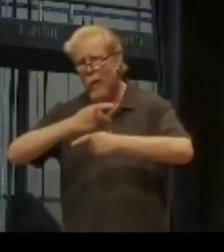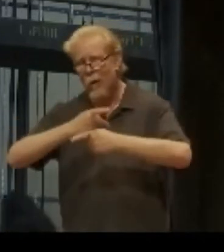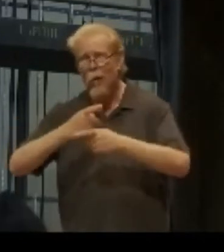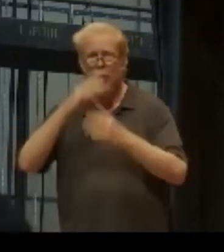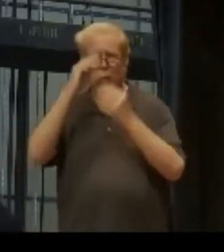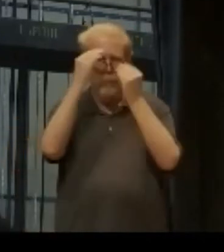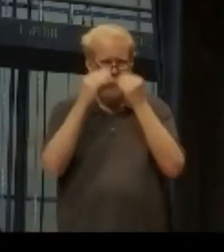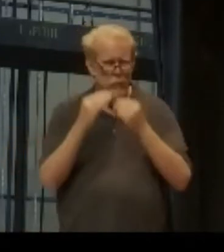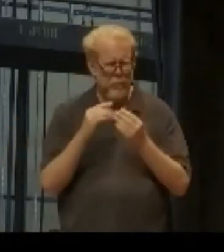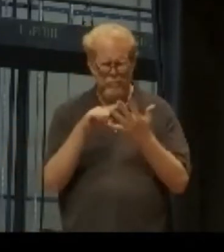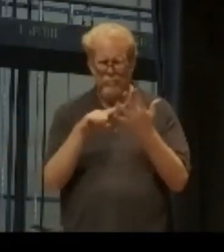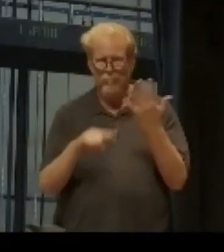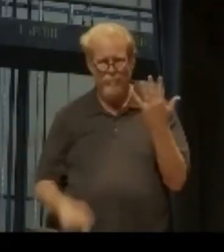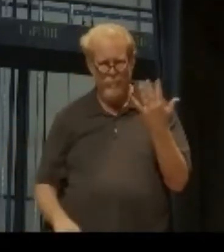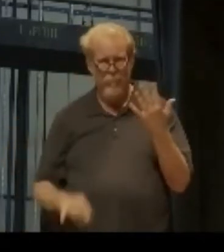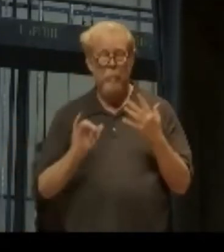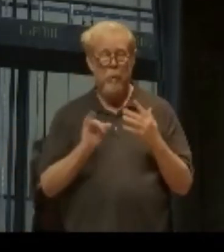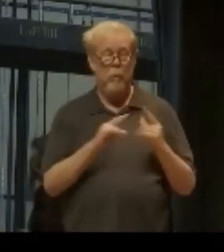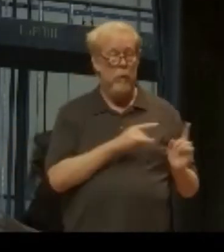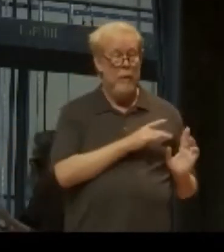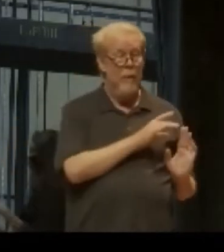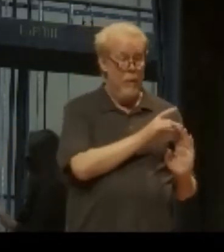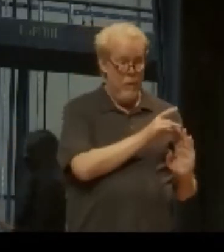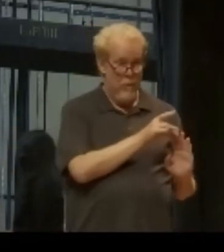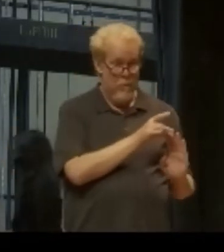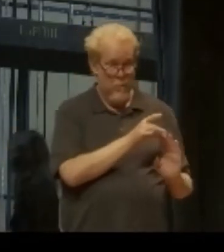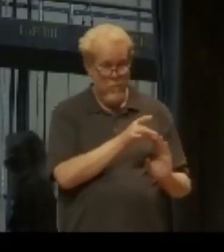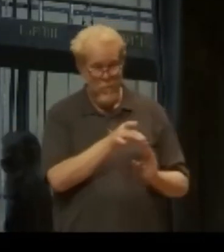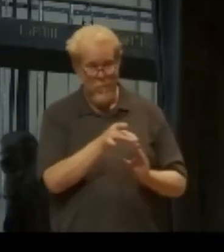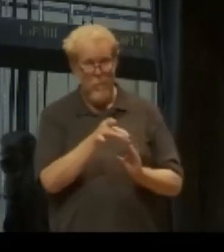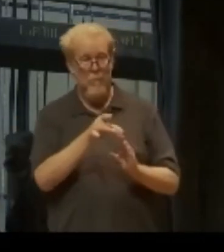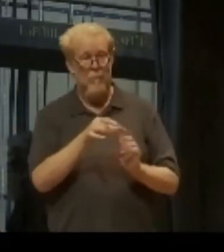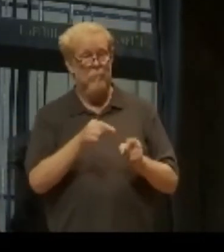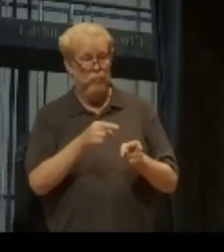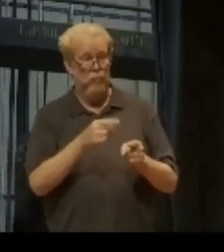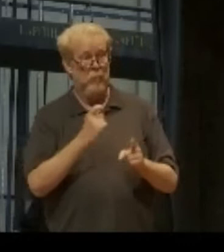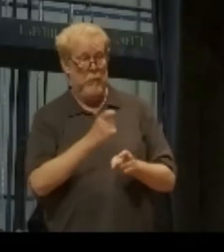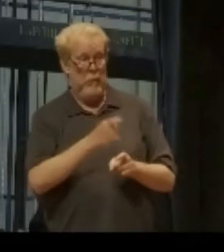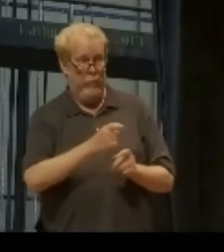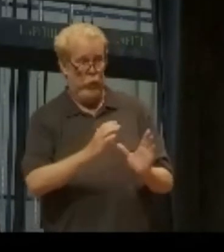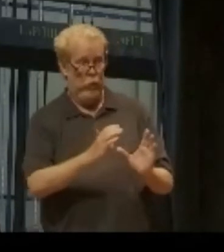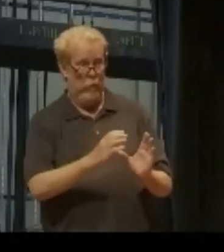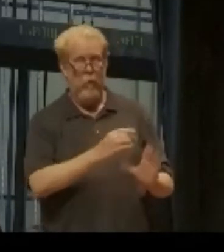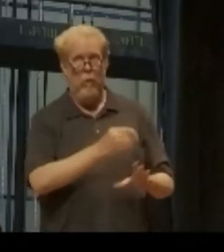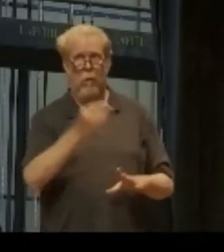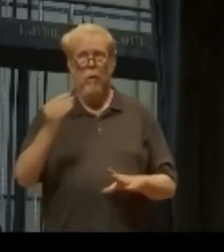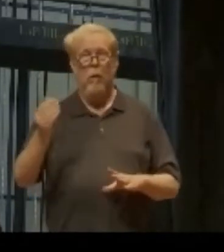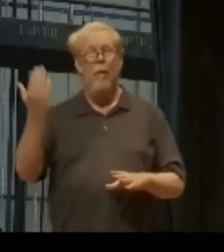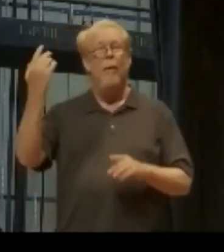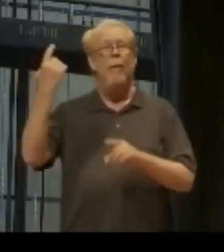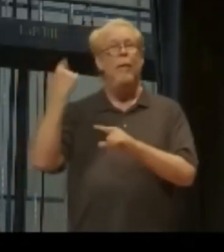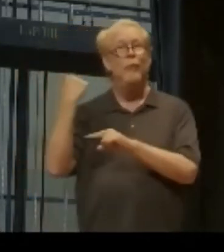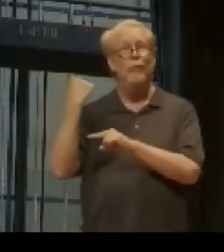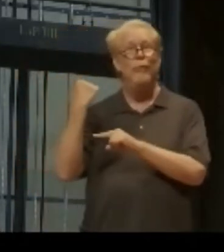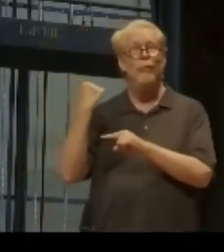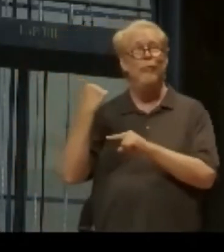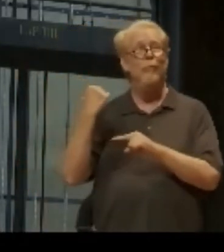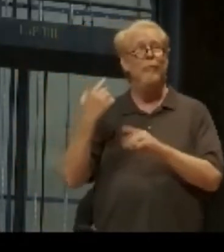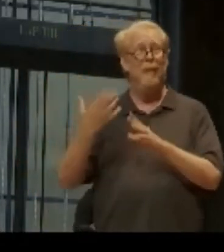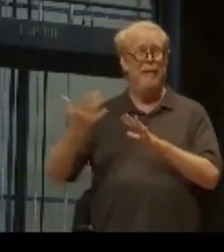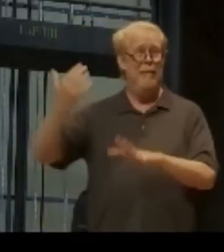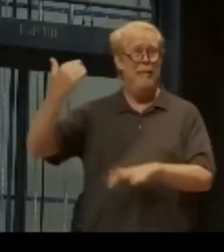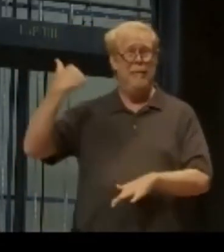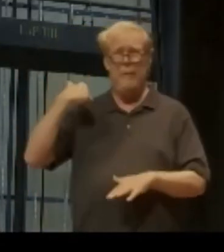cosmetología, pero es como una competencia. Y a principios del año solo únicamente, perdón, en el 2017 solo 17 estudiantes